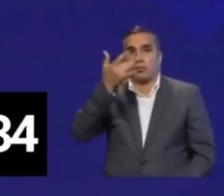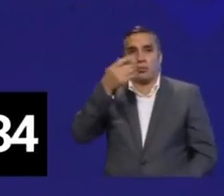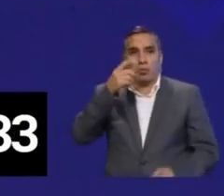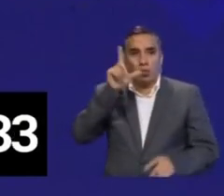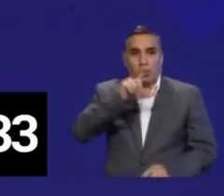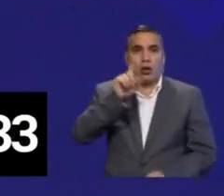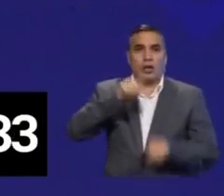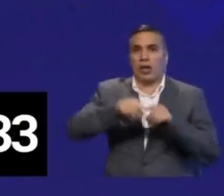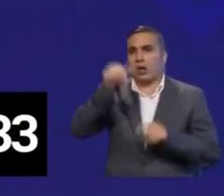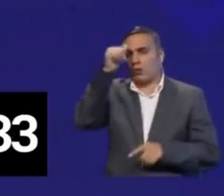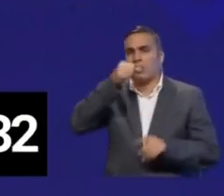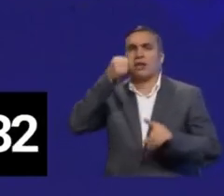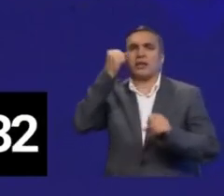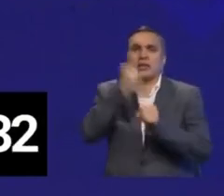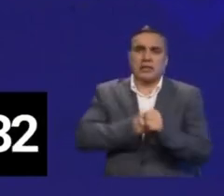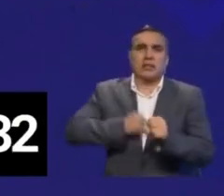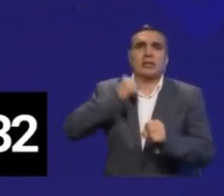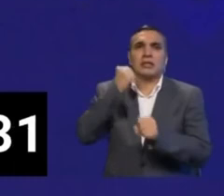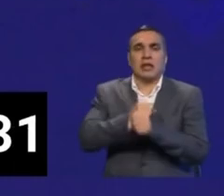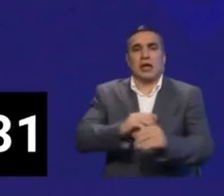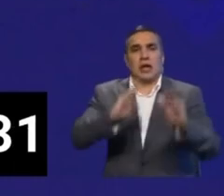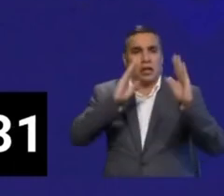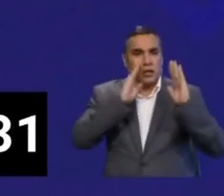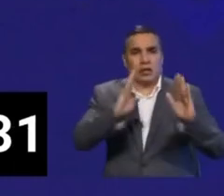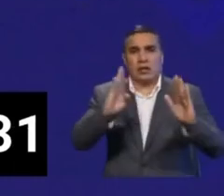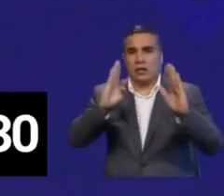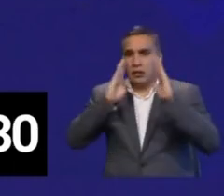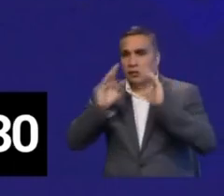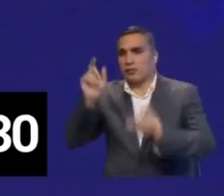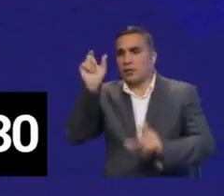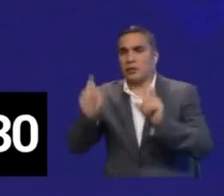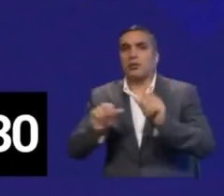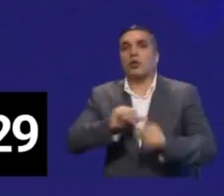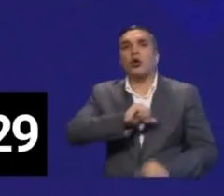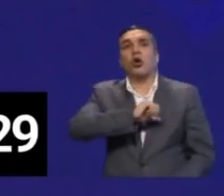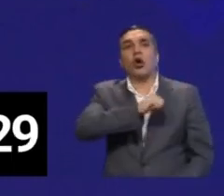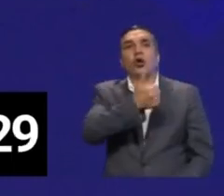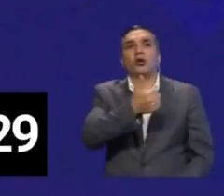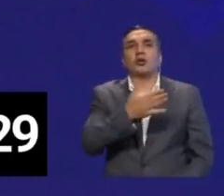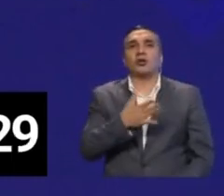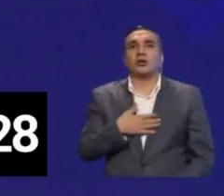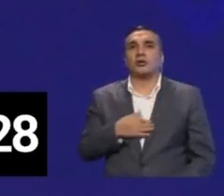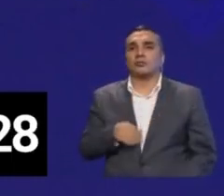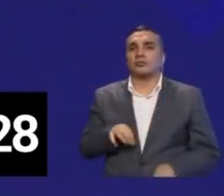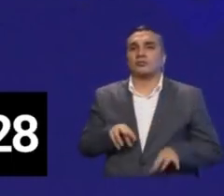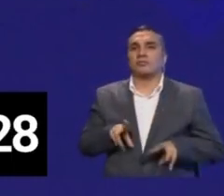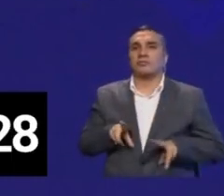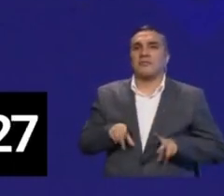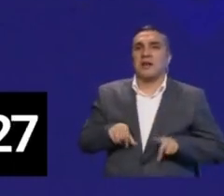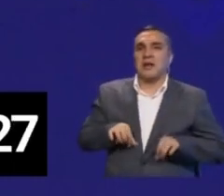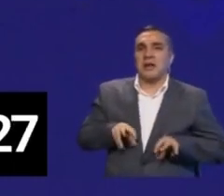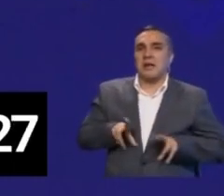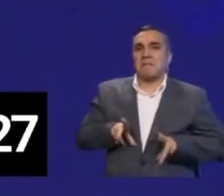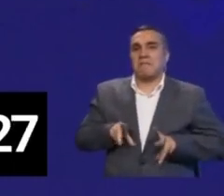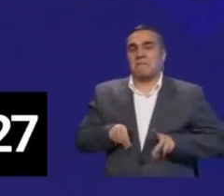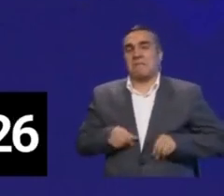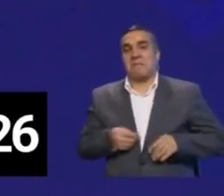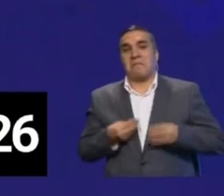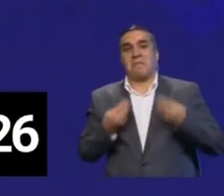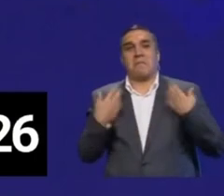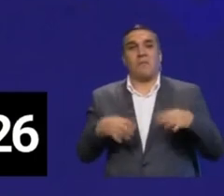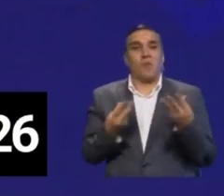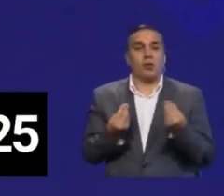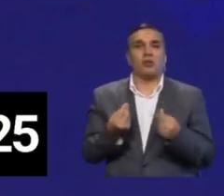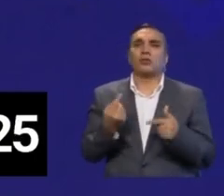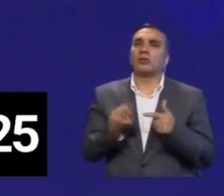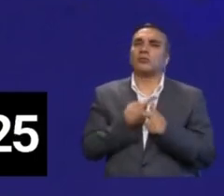lunes a domingo trabajando, atendiendo a nuestro pueblo, otritos estaban festinándose los recursos. Por